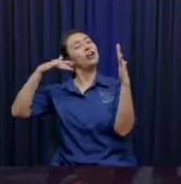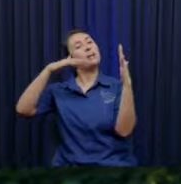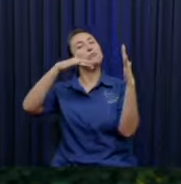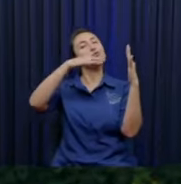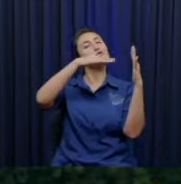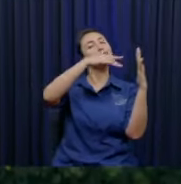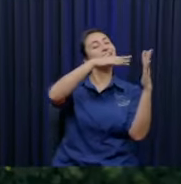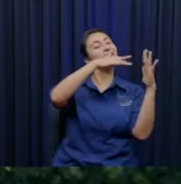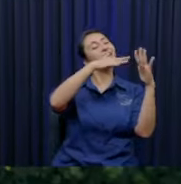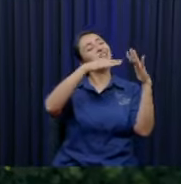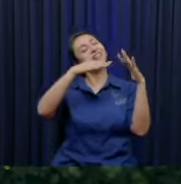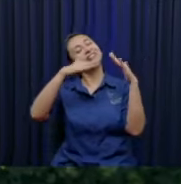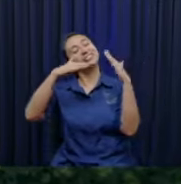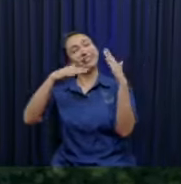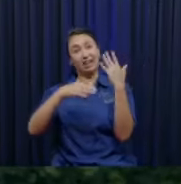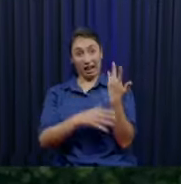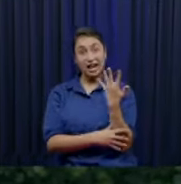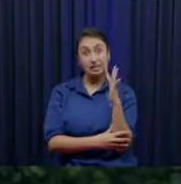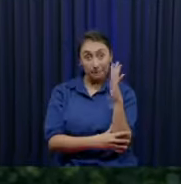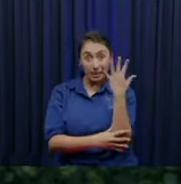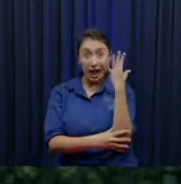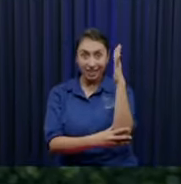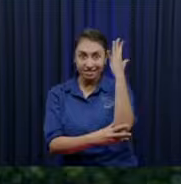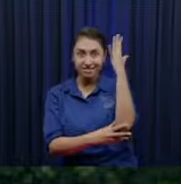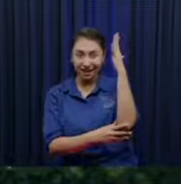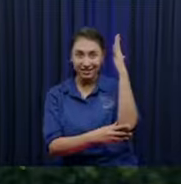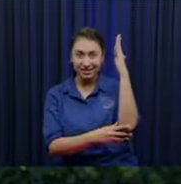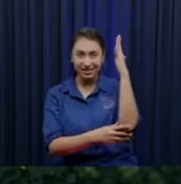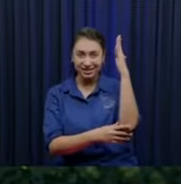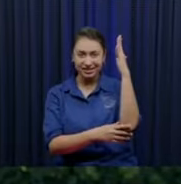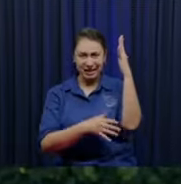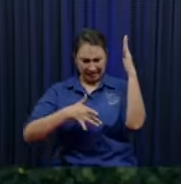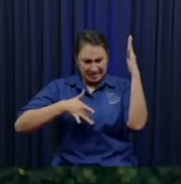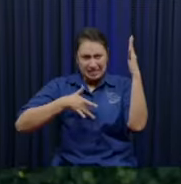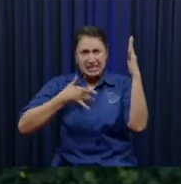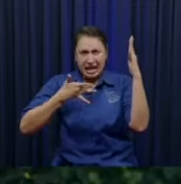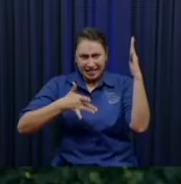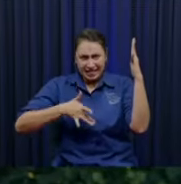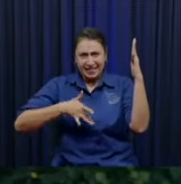de la bocina. Como que dice, ya cae en esa cosa, ¿va?